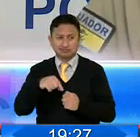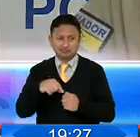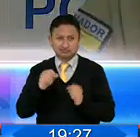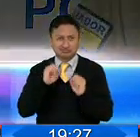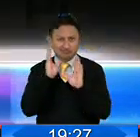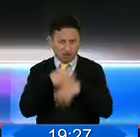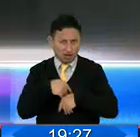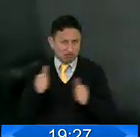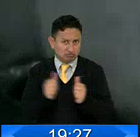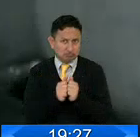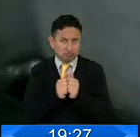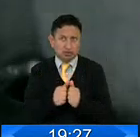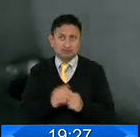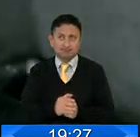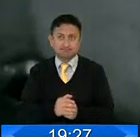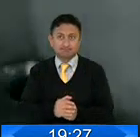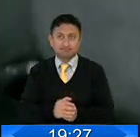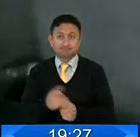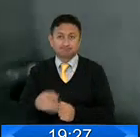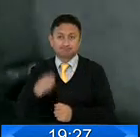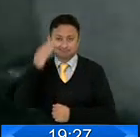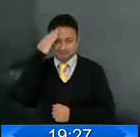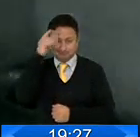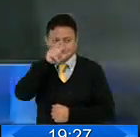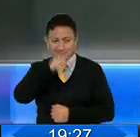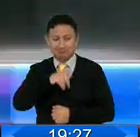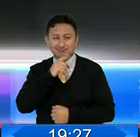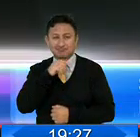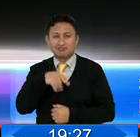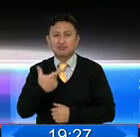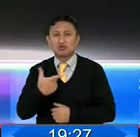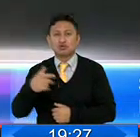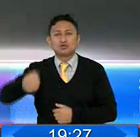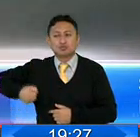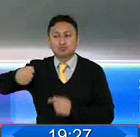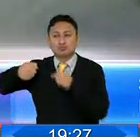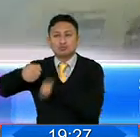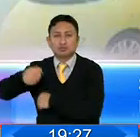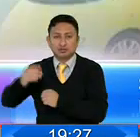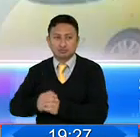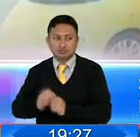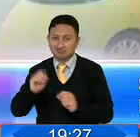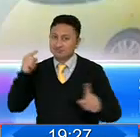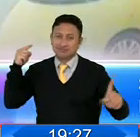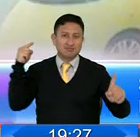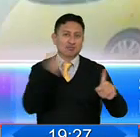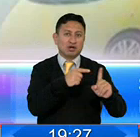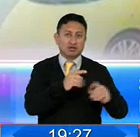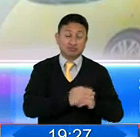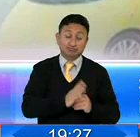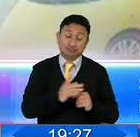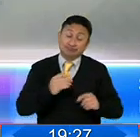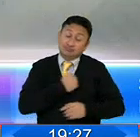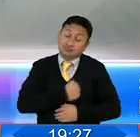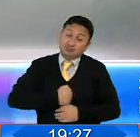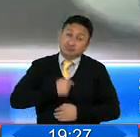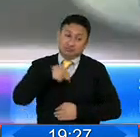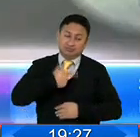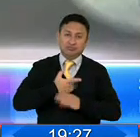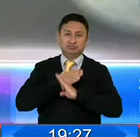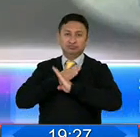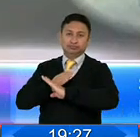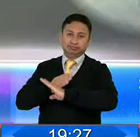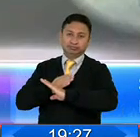a la comunidad. Los delincuentes saben quién lleva el dinero, en qué maleta está la plata, y el ataque es directo. Lamentablemente hubo